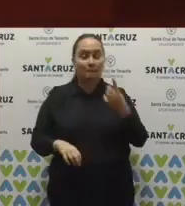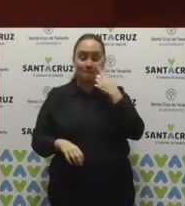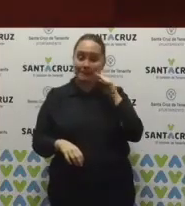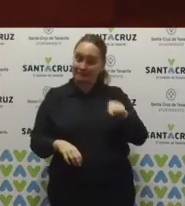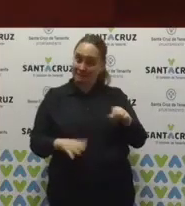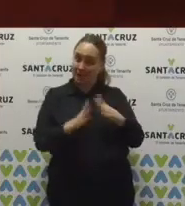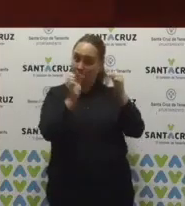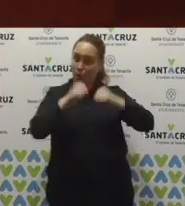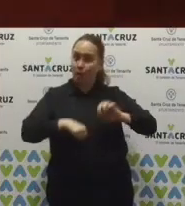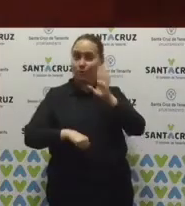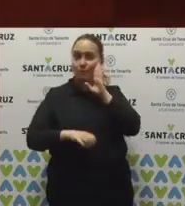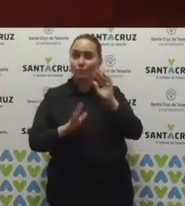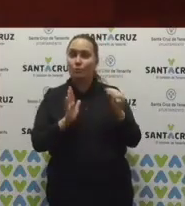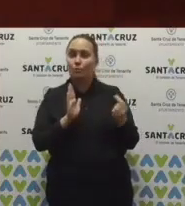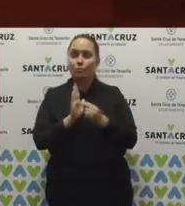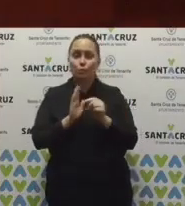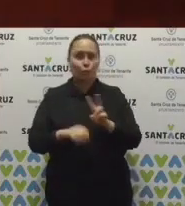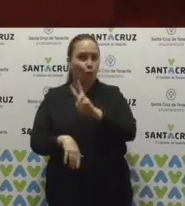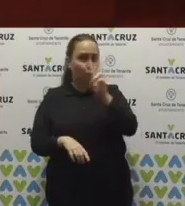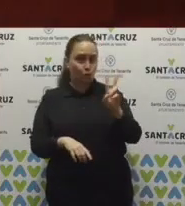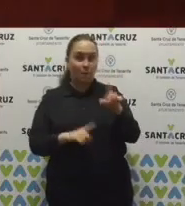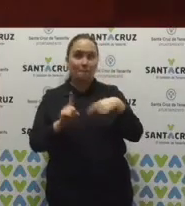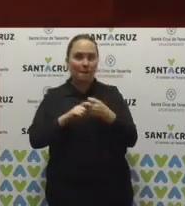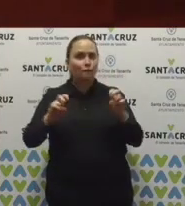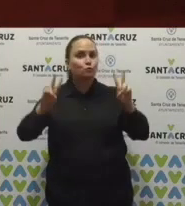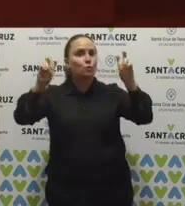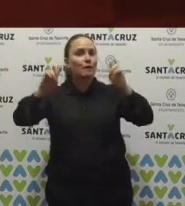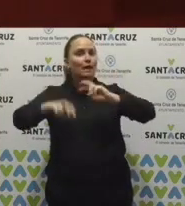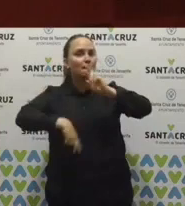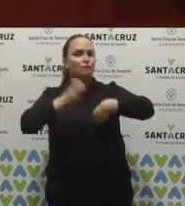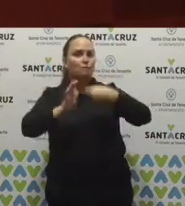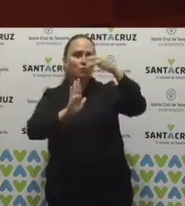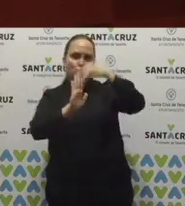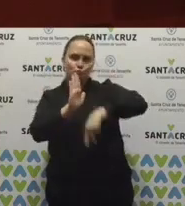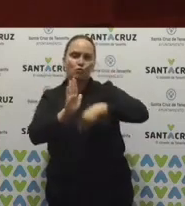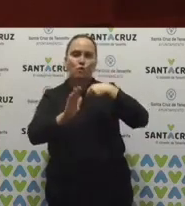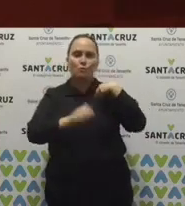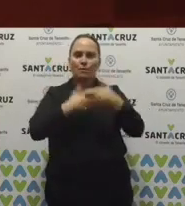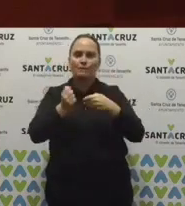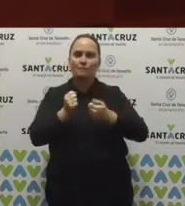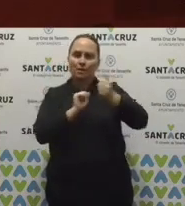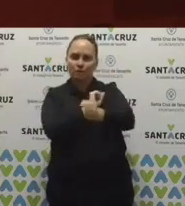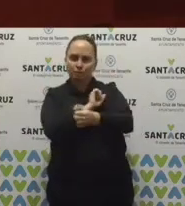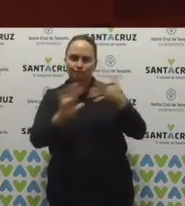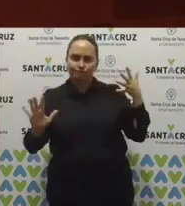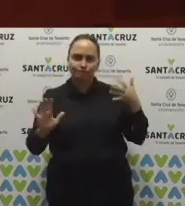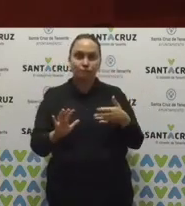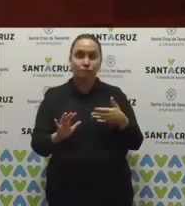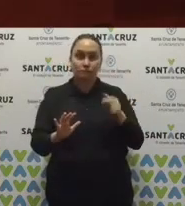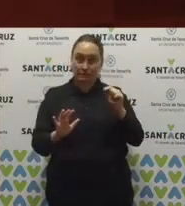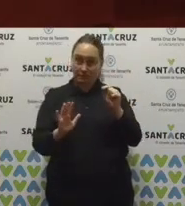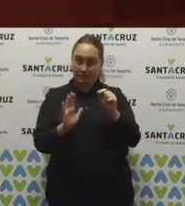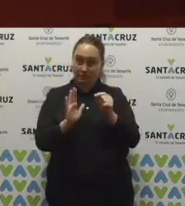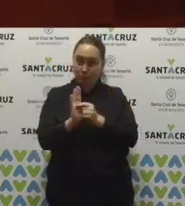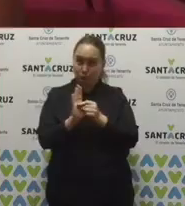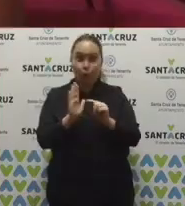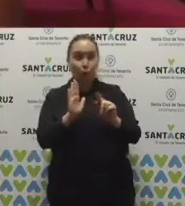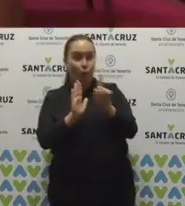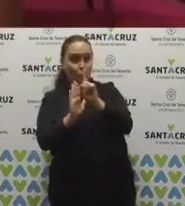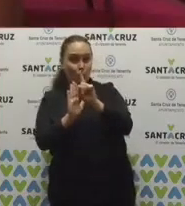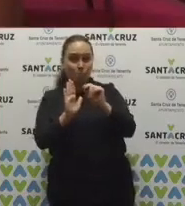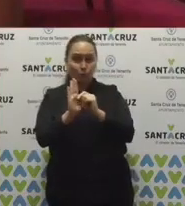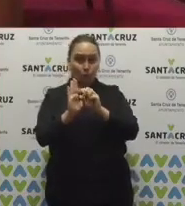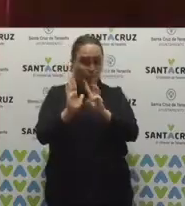el punto número 2 que más se titula reforma normativa y procedimientos más ágiles ya en el punto número uno y en el punto número